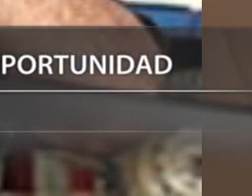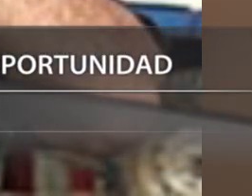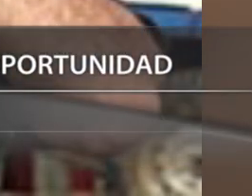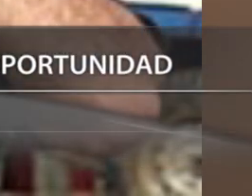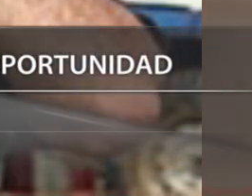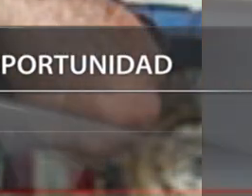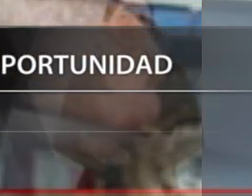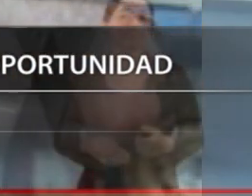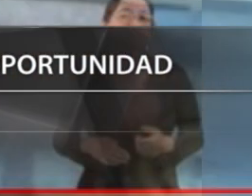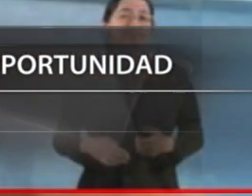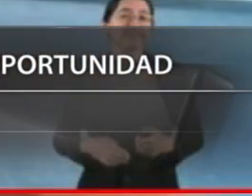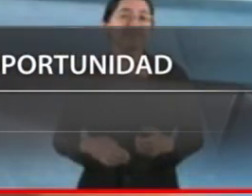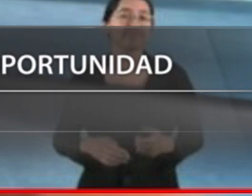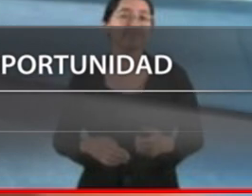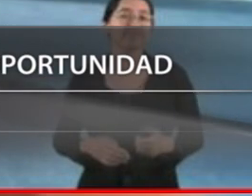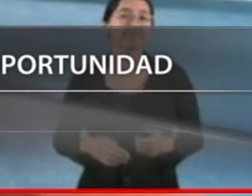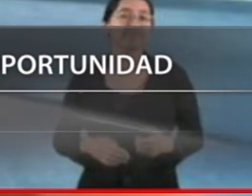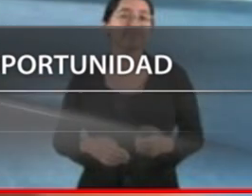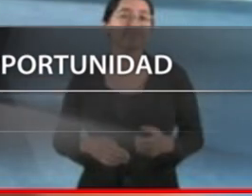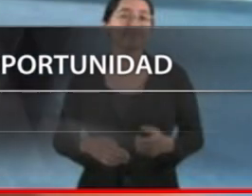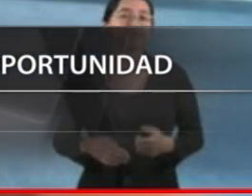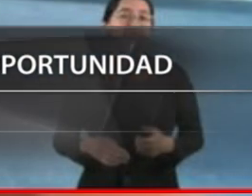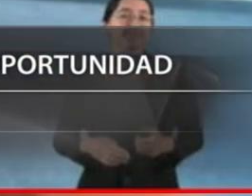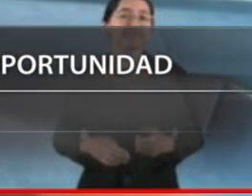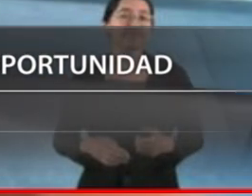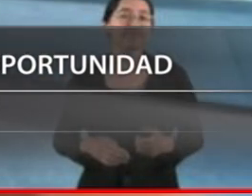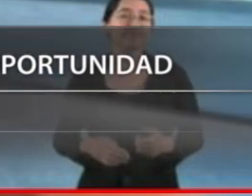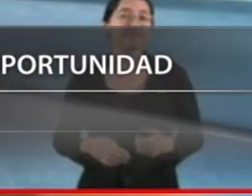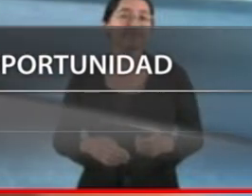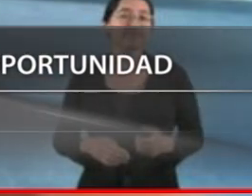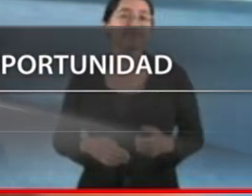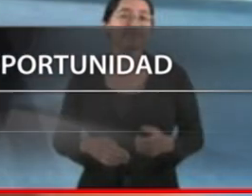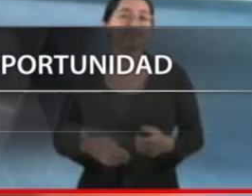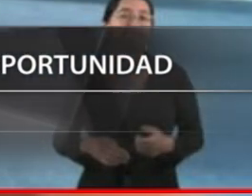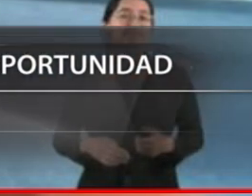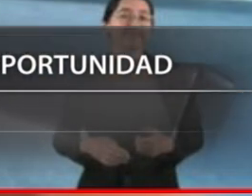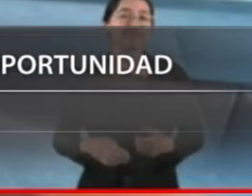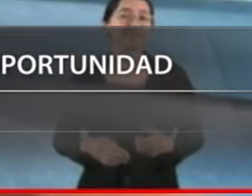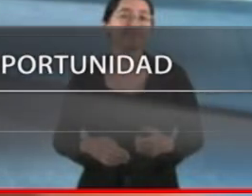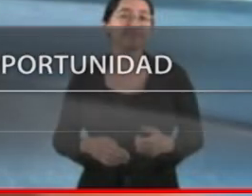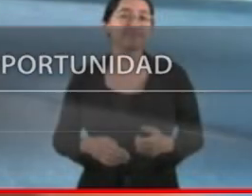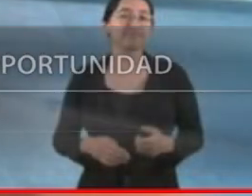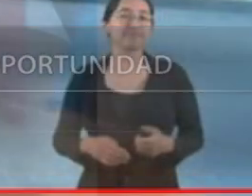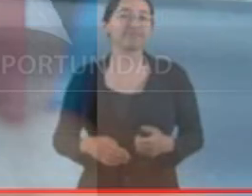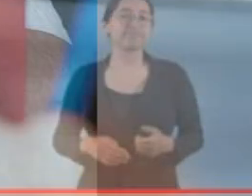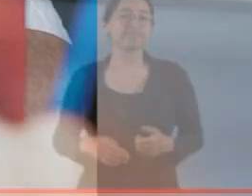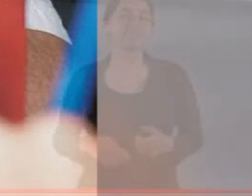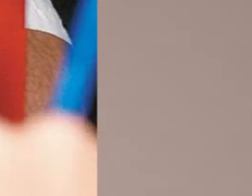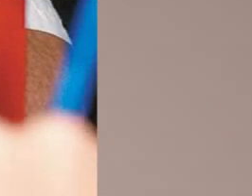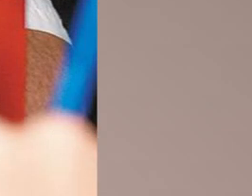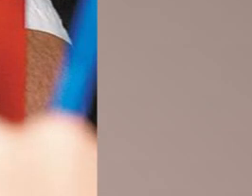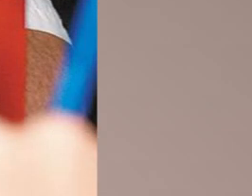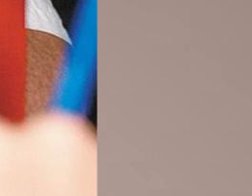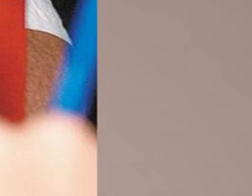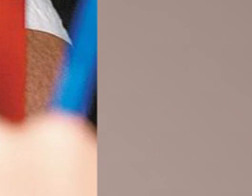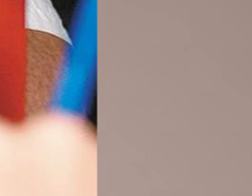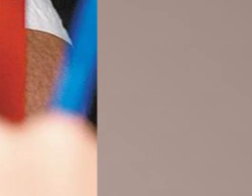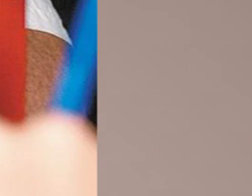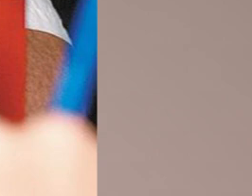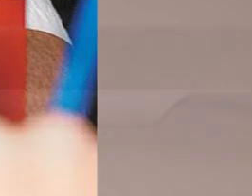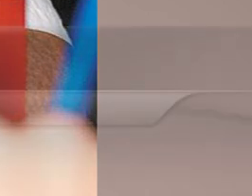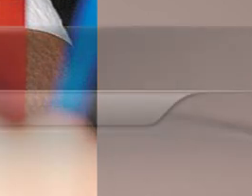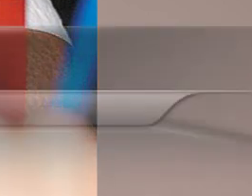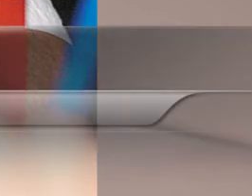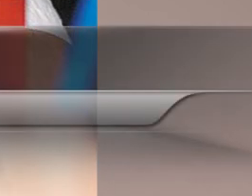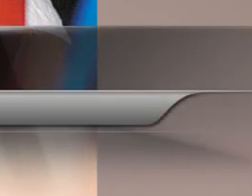pública y no como tercero civil que ya fue descartada por parte de la sala de reconocimiento de la verdad de la gente si la respuesta es afirmativa